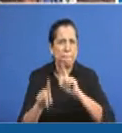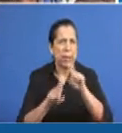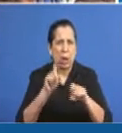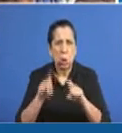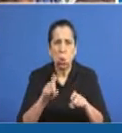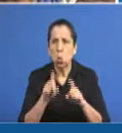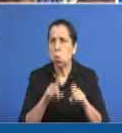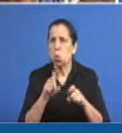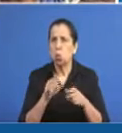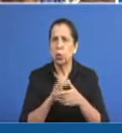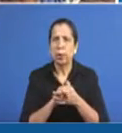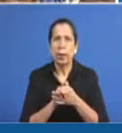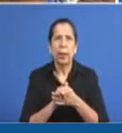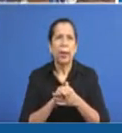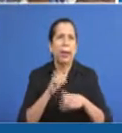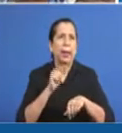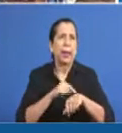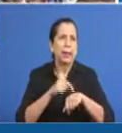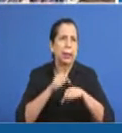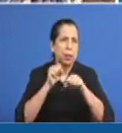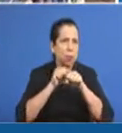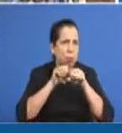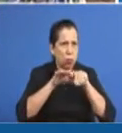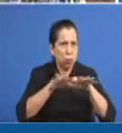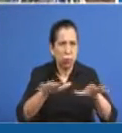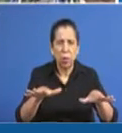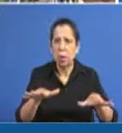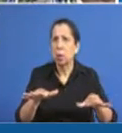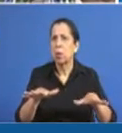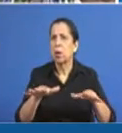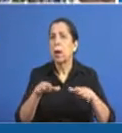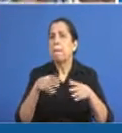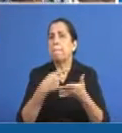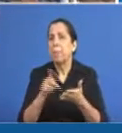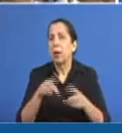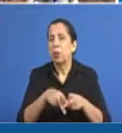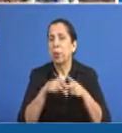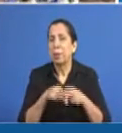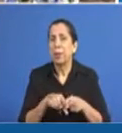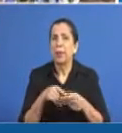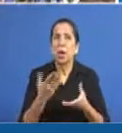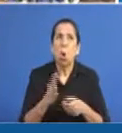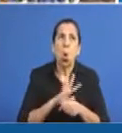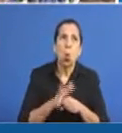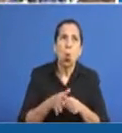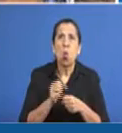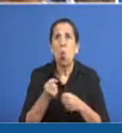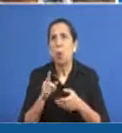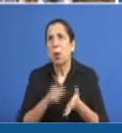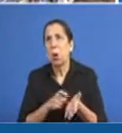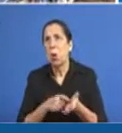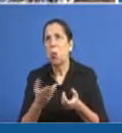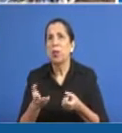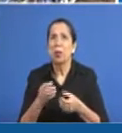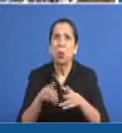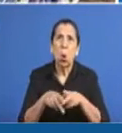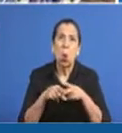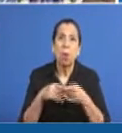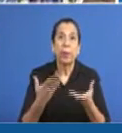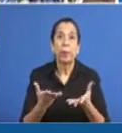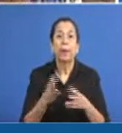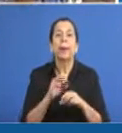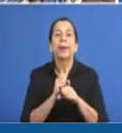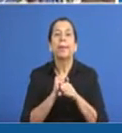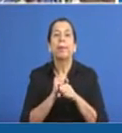surgido en tiempos de pandemia, como qué puedo hacer con el pago de los préstamos, me quiero acoger a la moratoria en estos momentos, puedo hacerle frente a los pagos, en